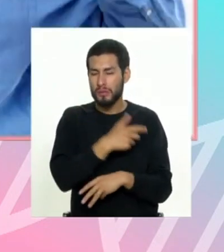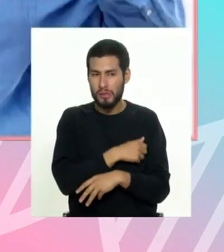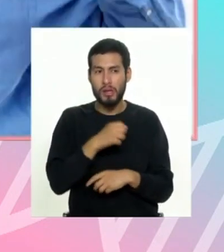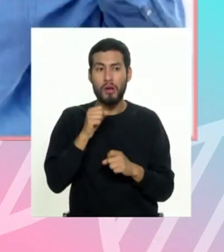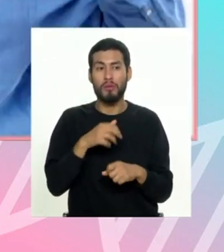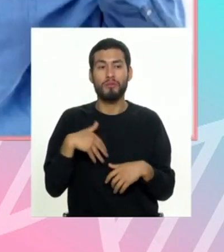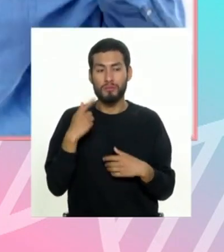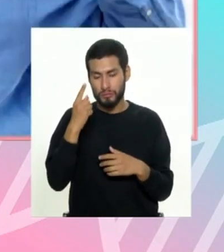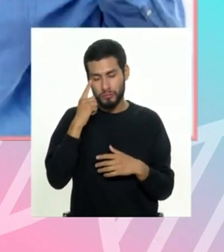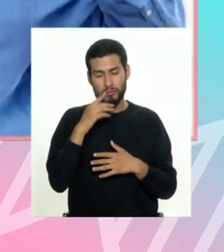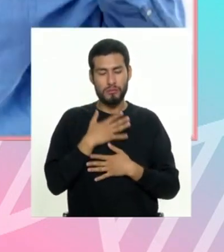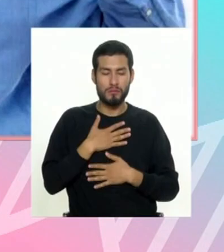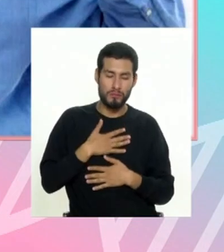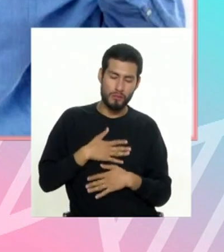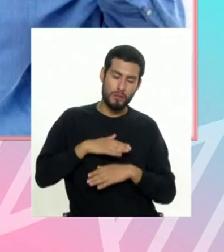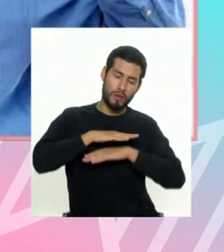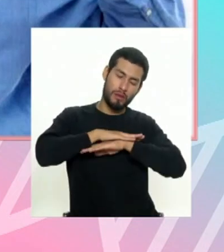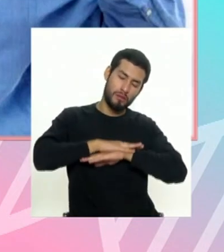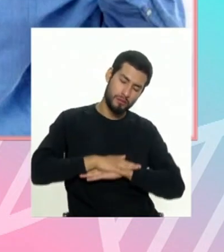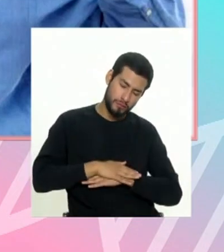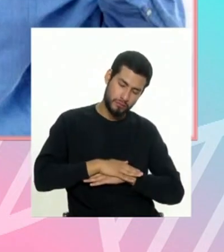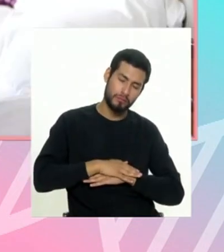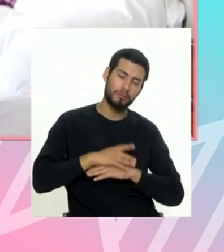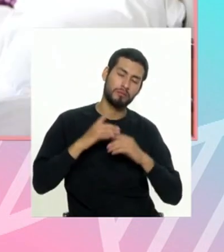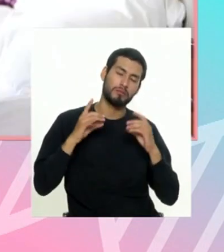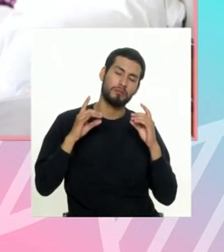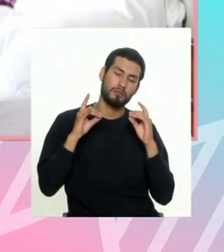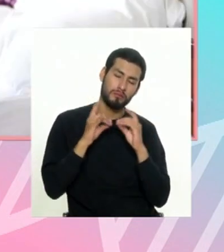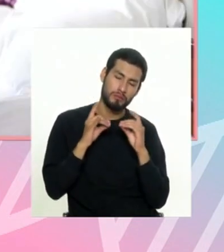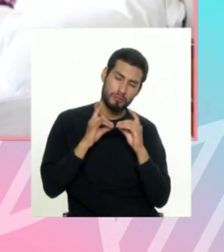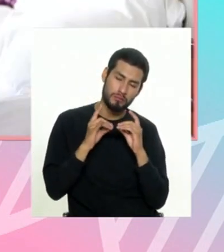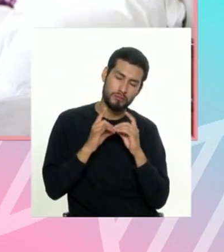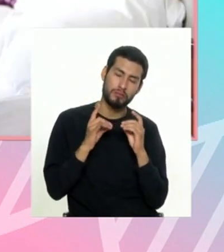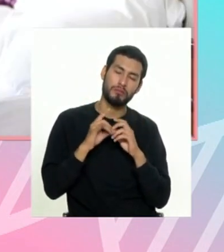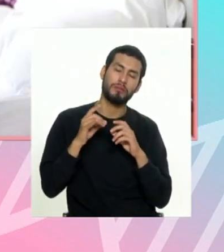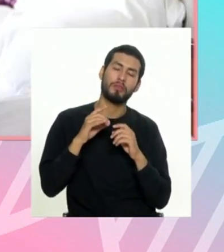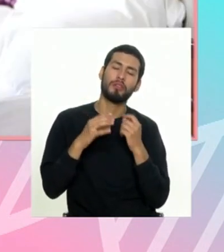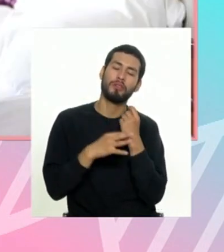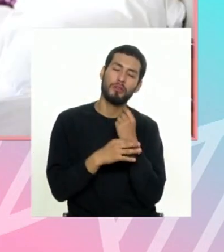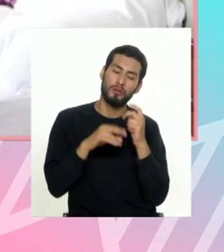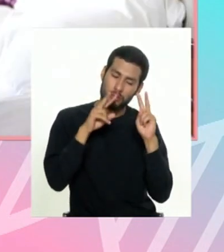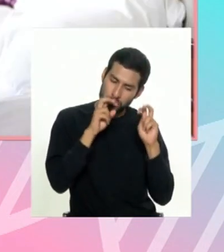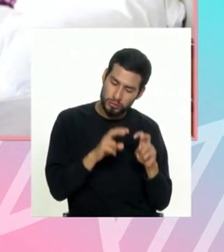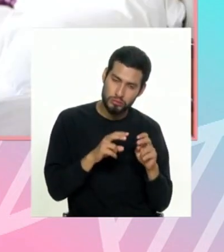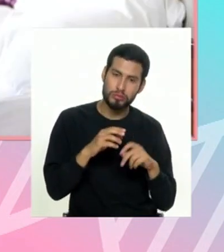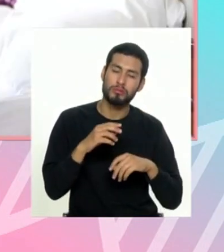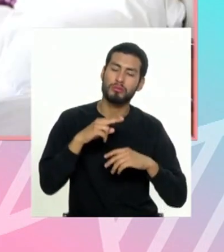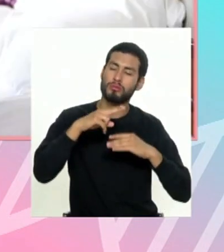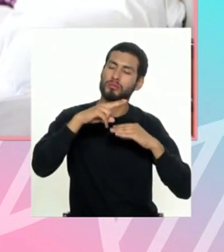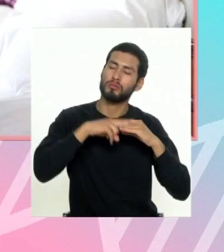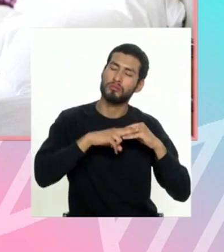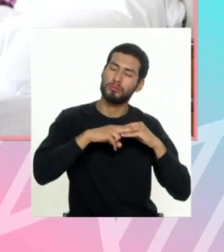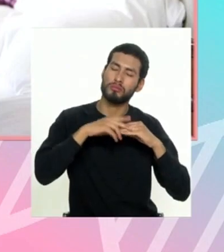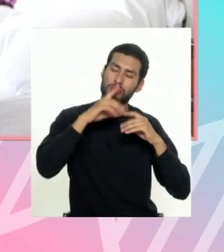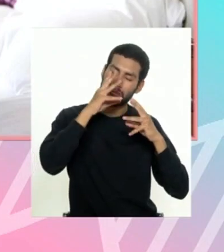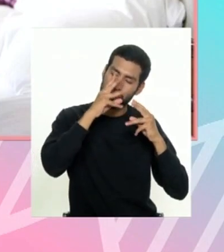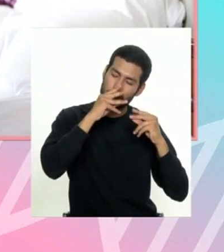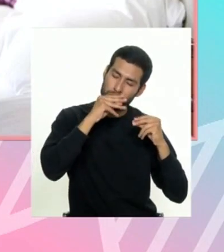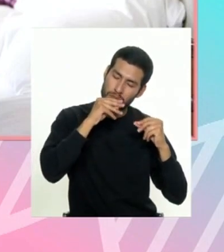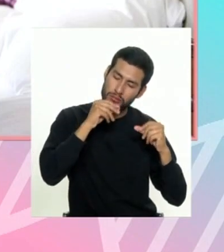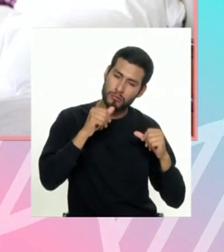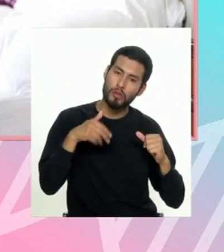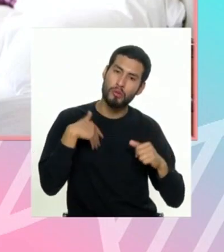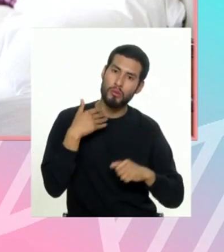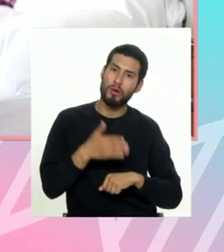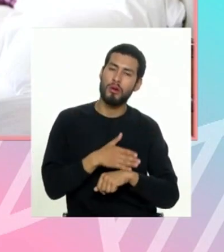tiene que estar en descanso médico, en reposo, tiene que estar en la cama, ¿no? Descansando hasta que se pueda recuperar.